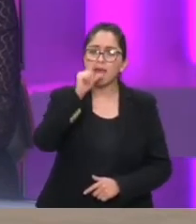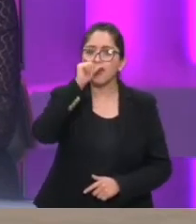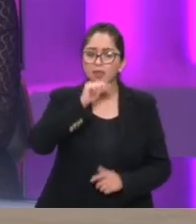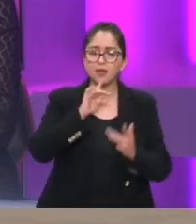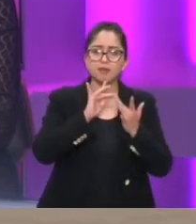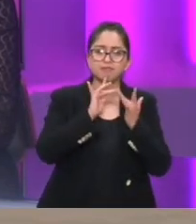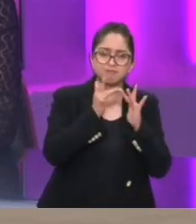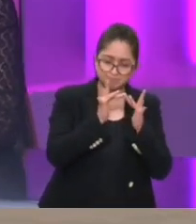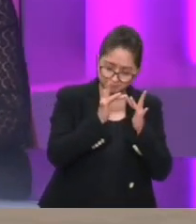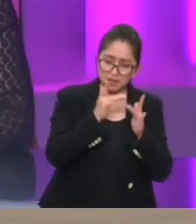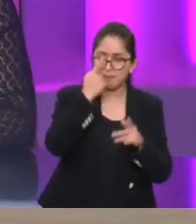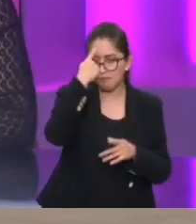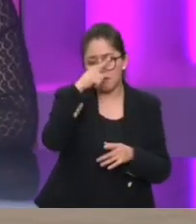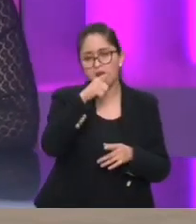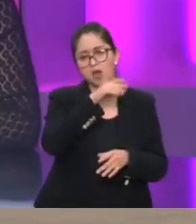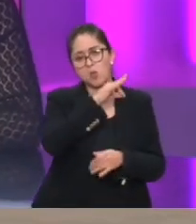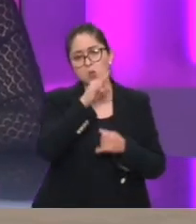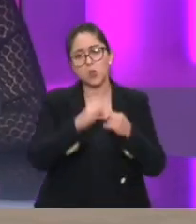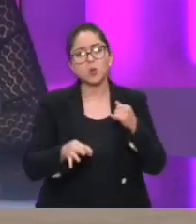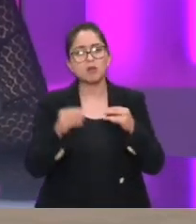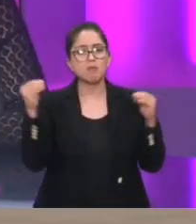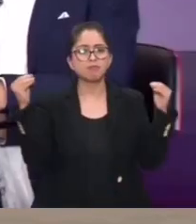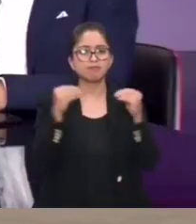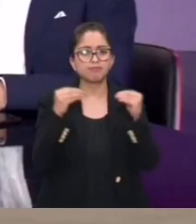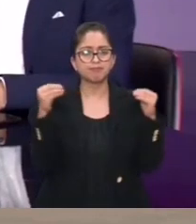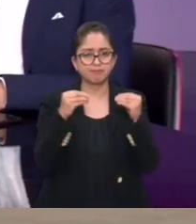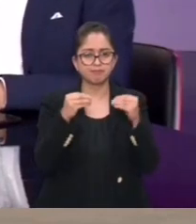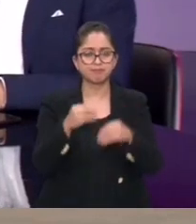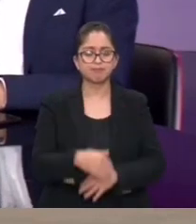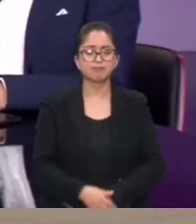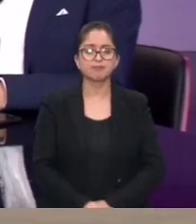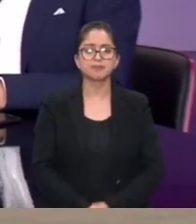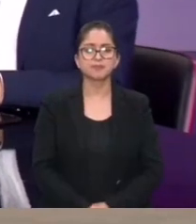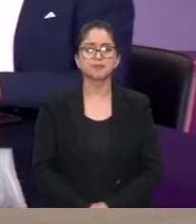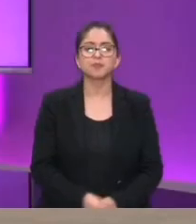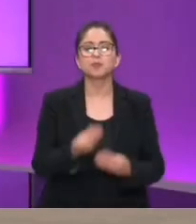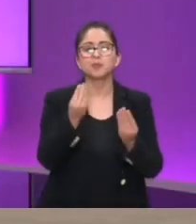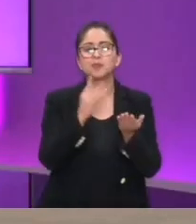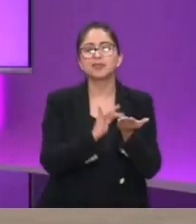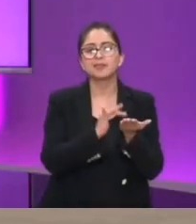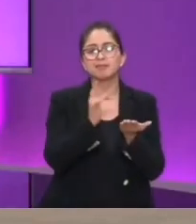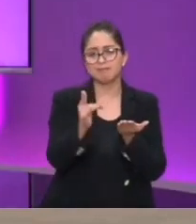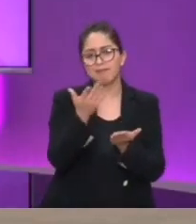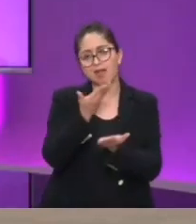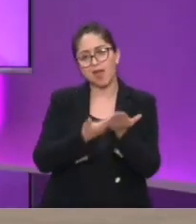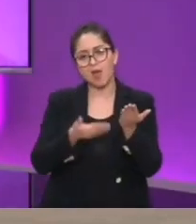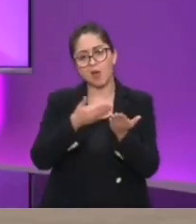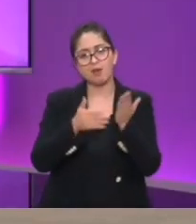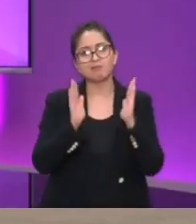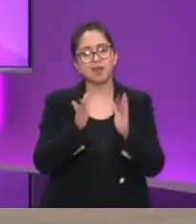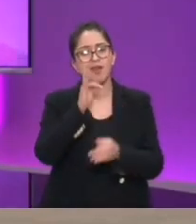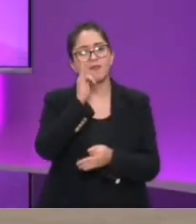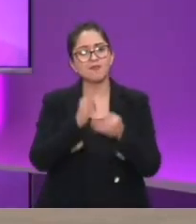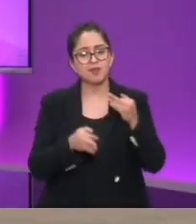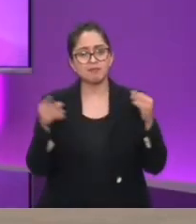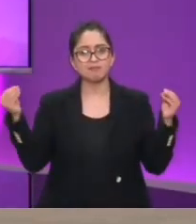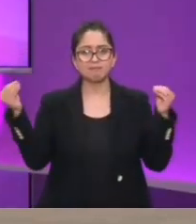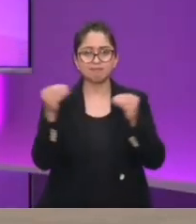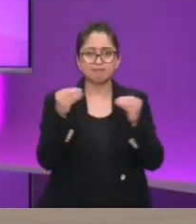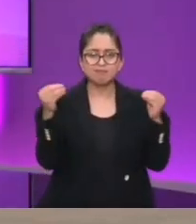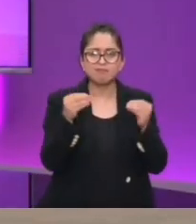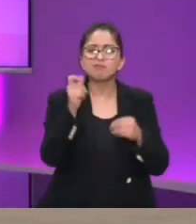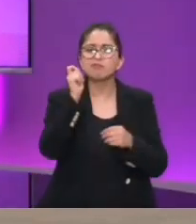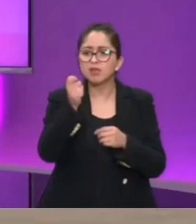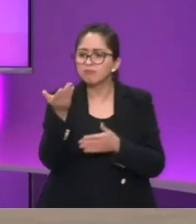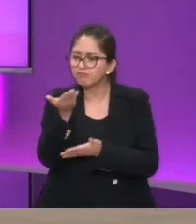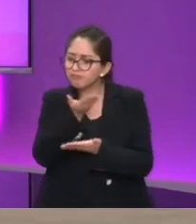restablecer su conexión para esta parte final del debate. Muchas gracias. Y así es como hemos llegado al final de este debate, donde